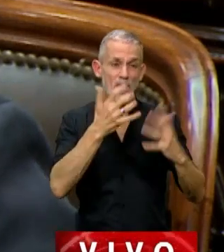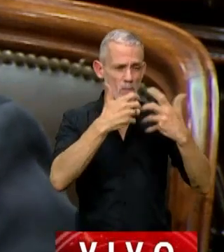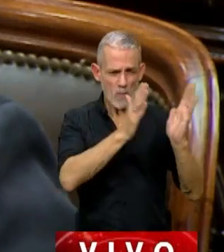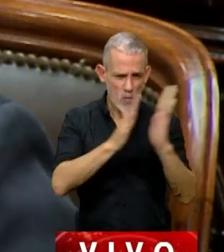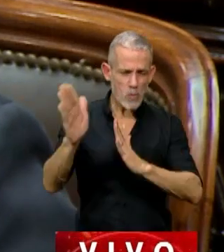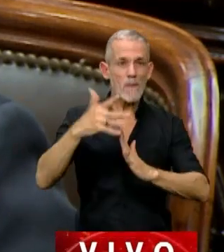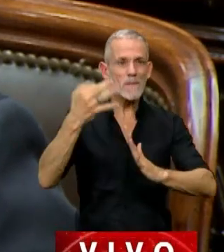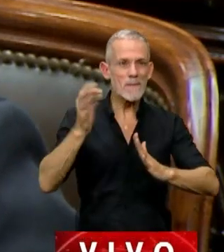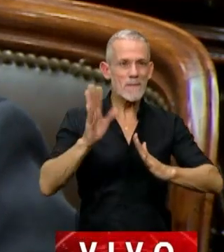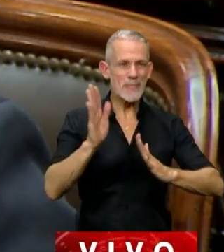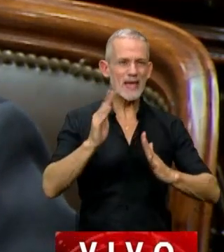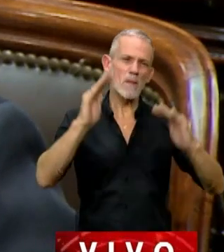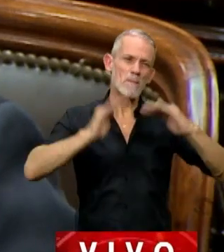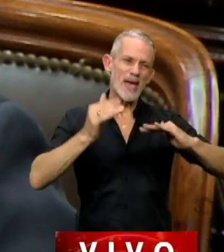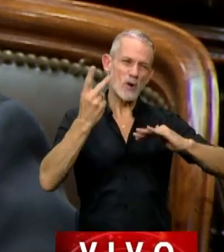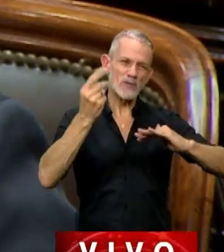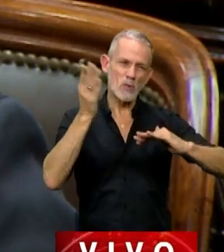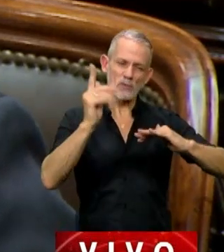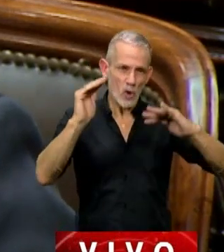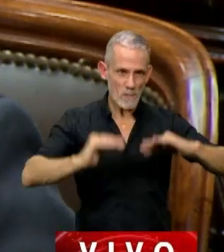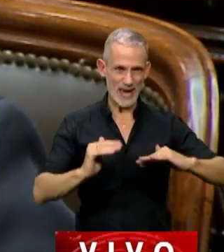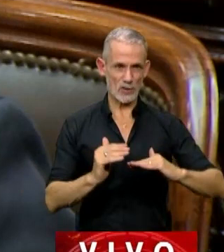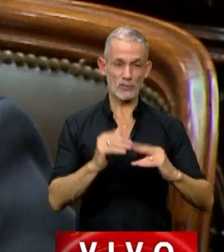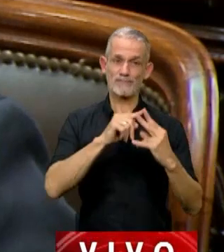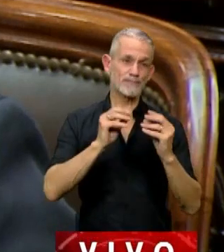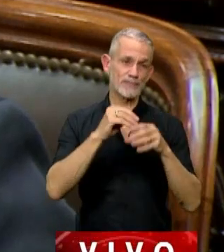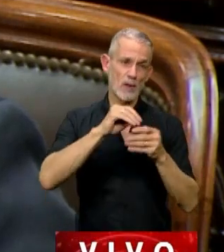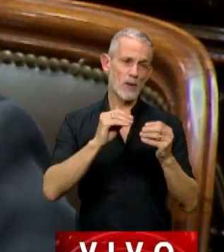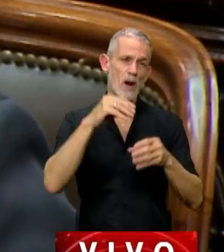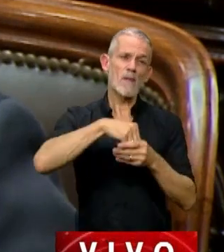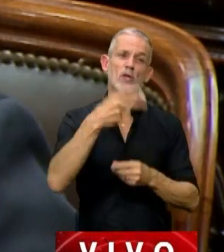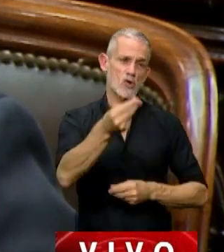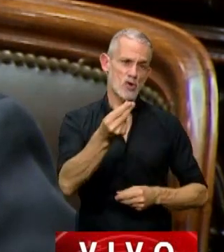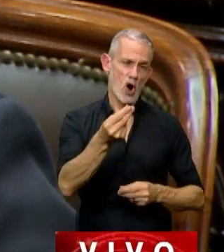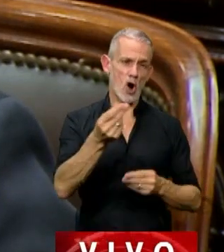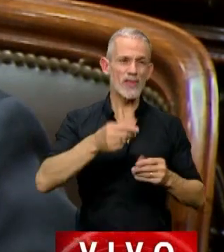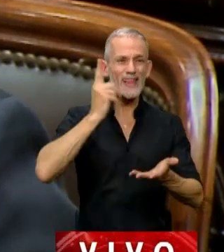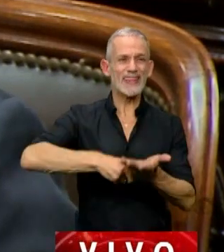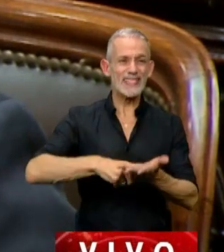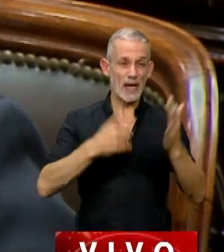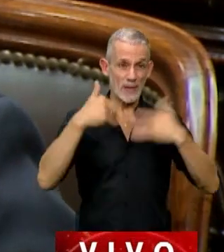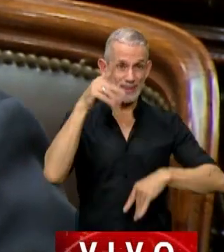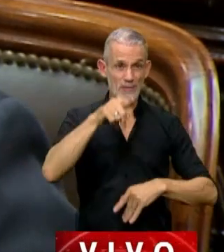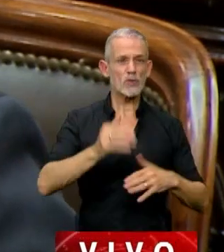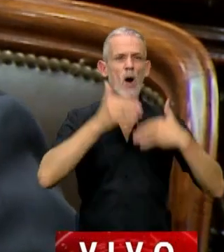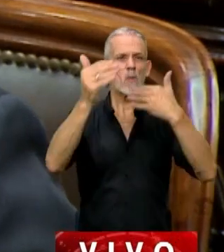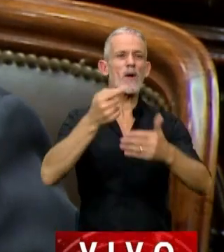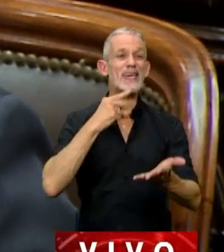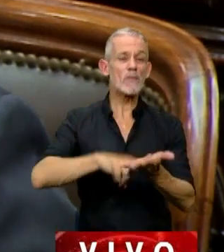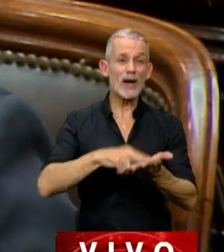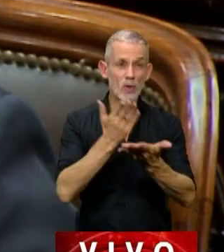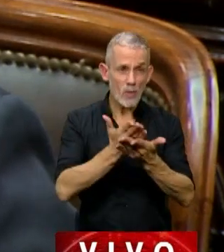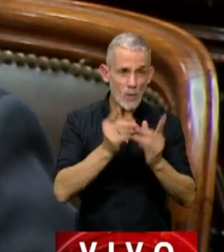fuera bien amplia, más bajo que lo que tenemos ahora. Por esa razón vamos a votar en contra del dictamen de prórroga de impuestos que